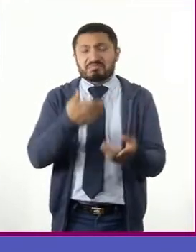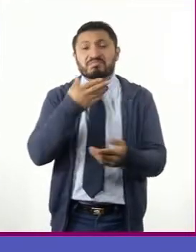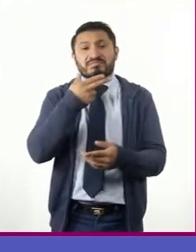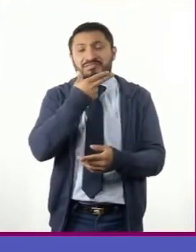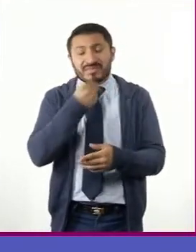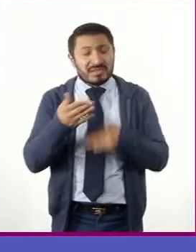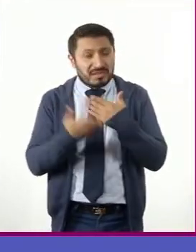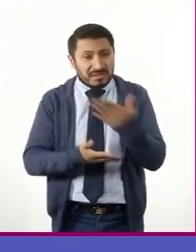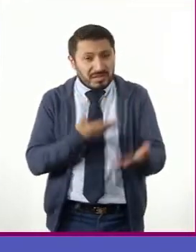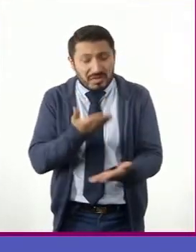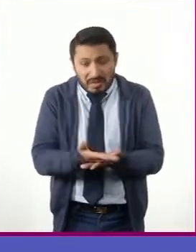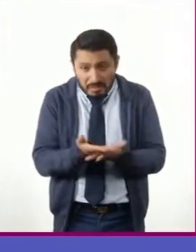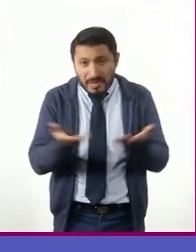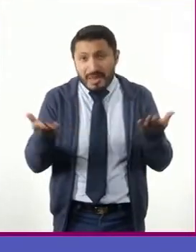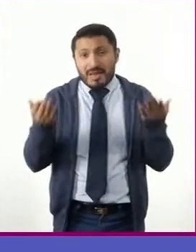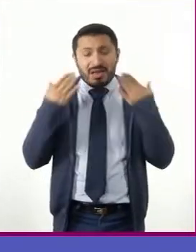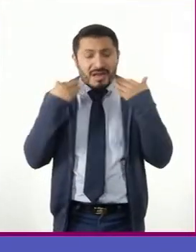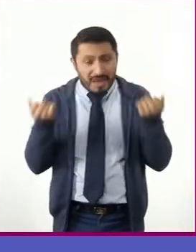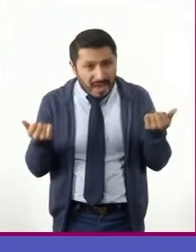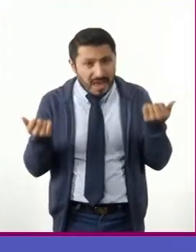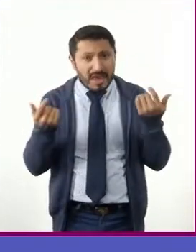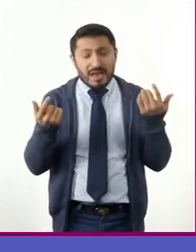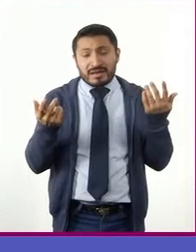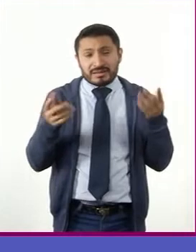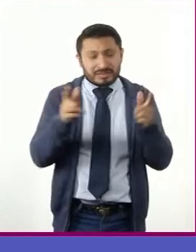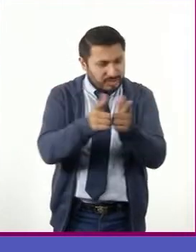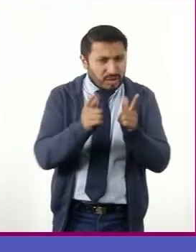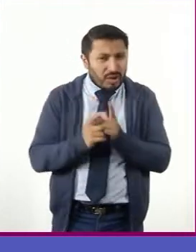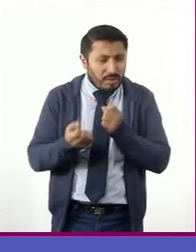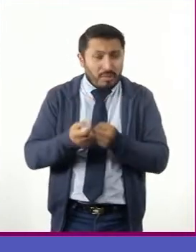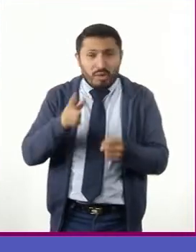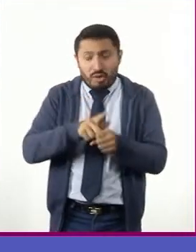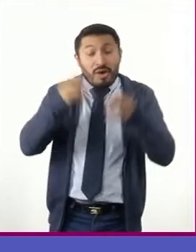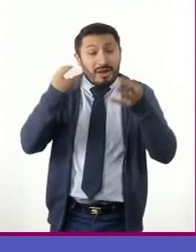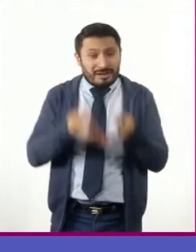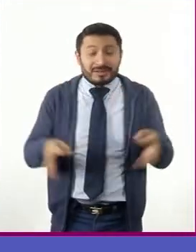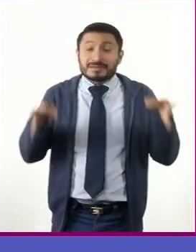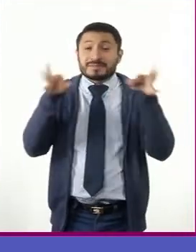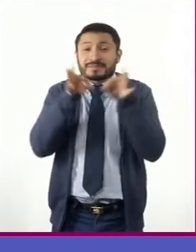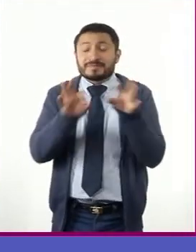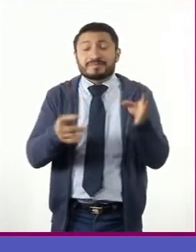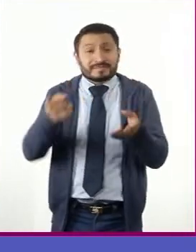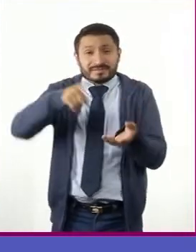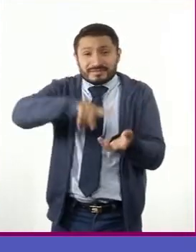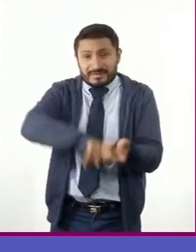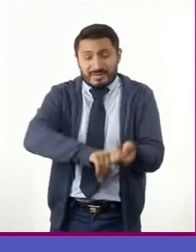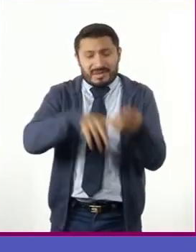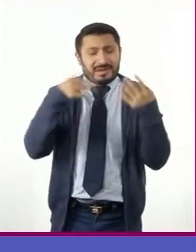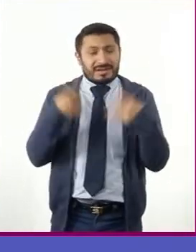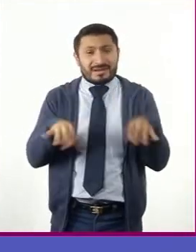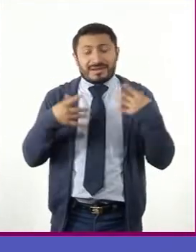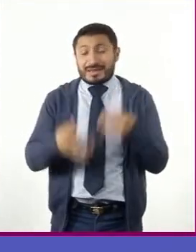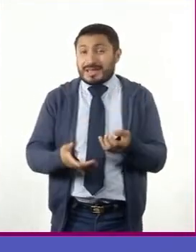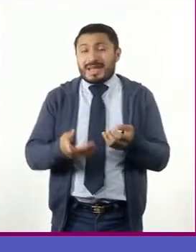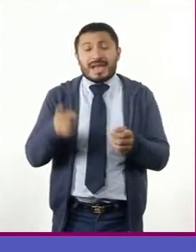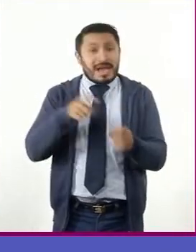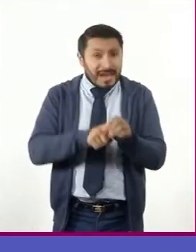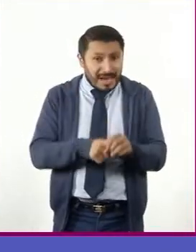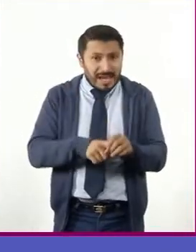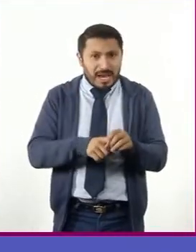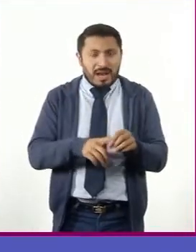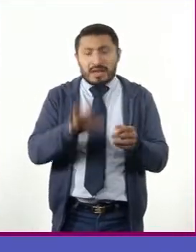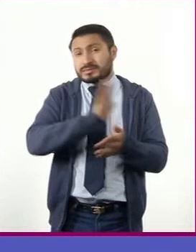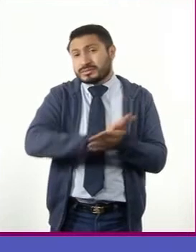caballeros, ¿no? Los soldados, ¿no? Que eran un grupo social importante que pertenecían muchas veces a la